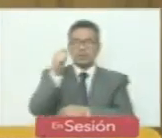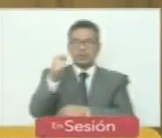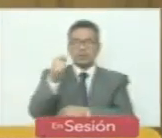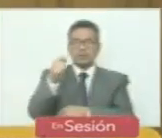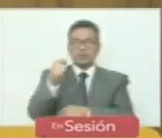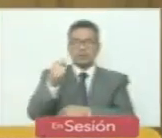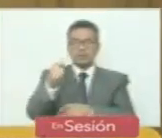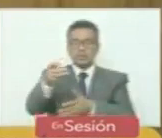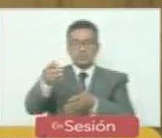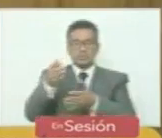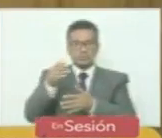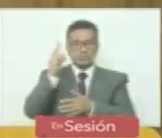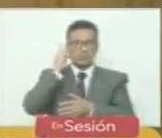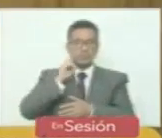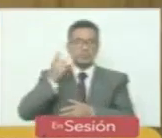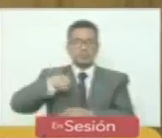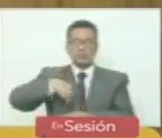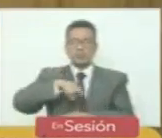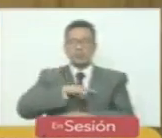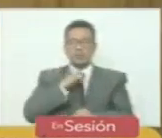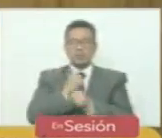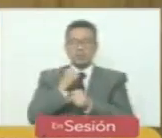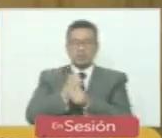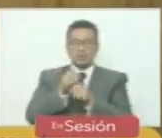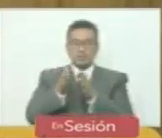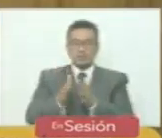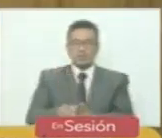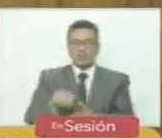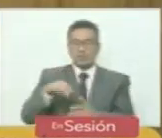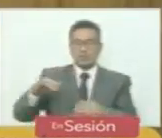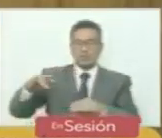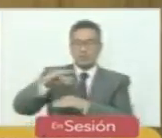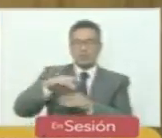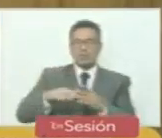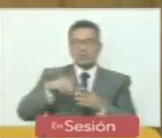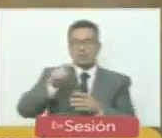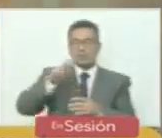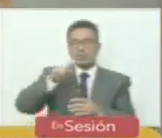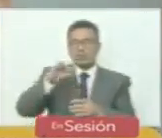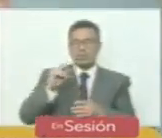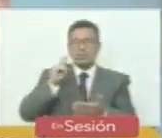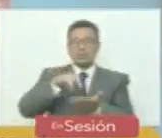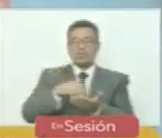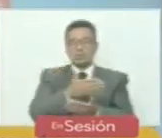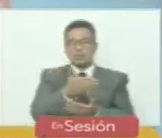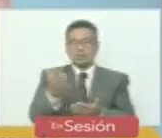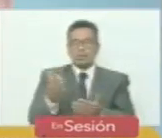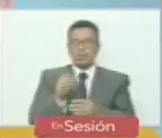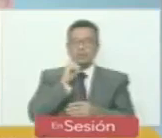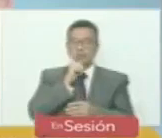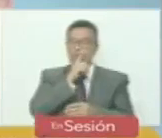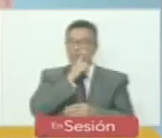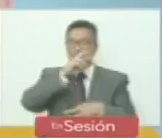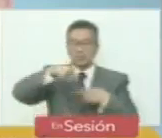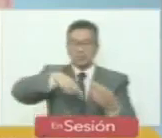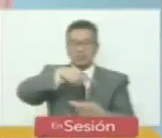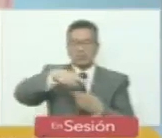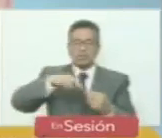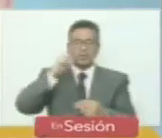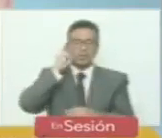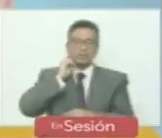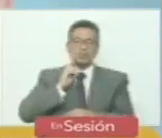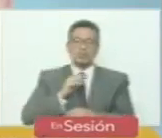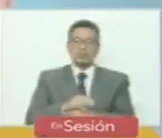Latina. Nosotros, los trabajadores de Conviasa y Entrasur, acudimos ante ustedes en nombre de la Revolución